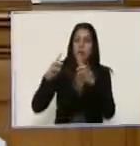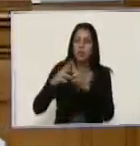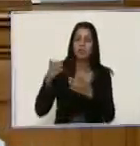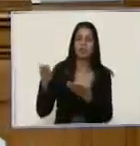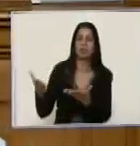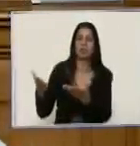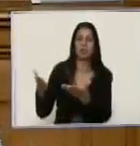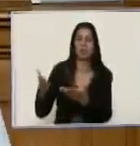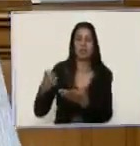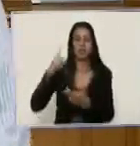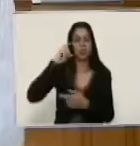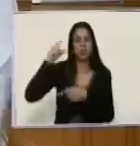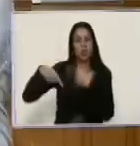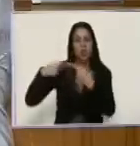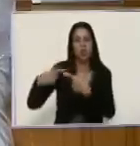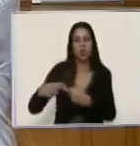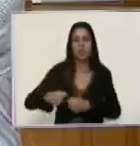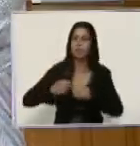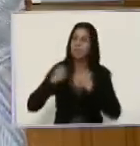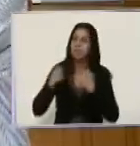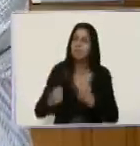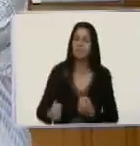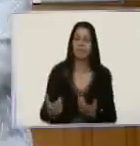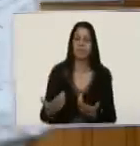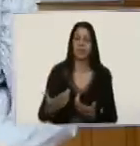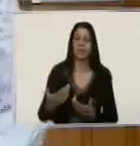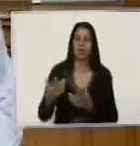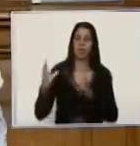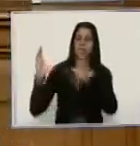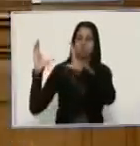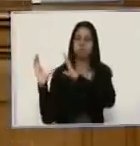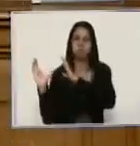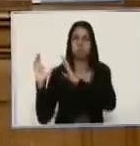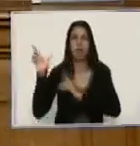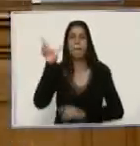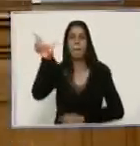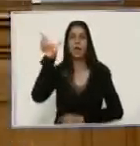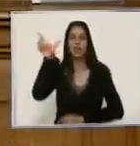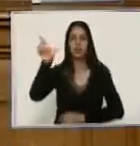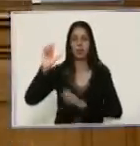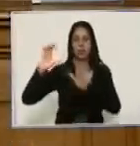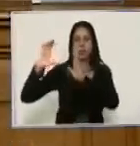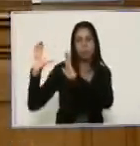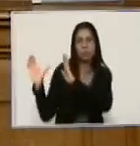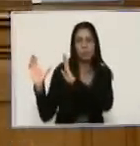medio, que se ha tirado al hombro el Partido Socialista Unido de Venezuela,